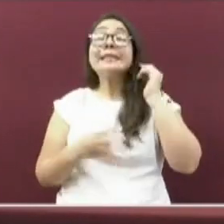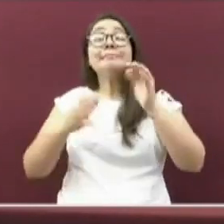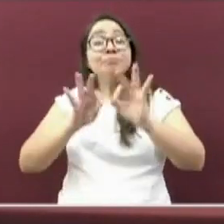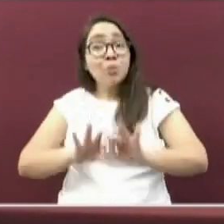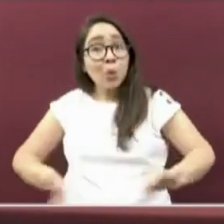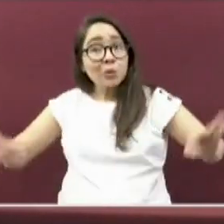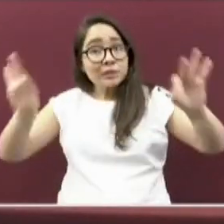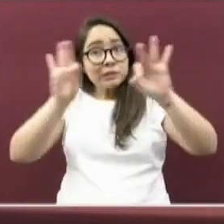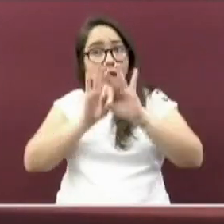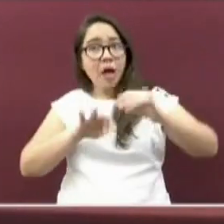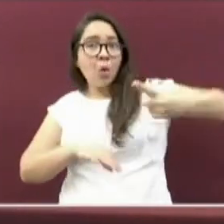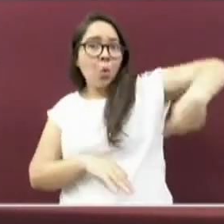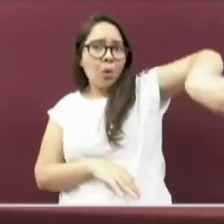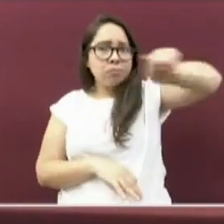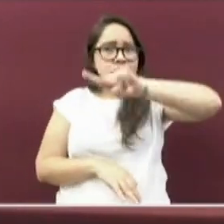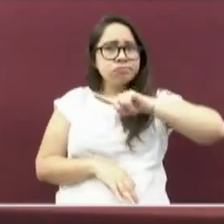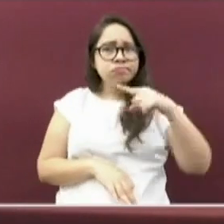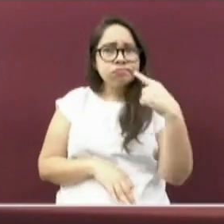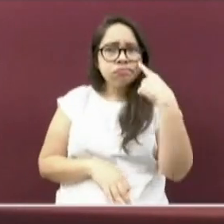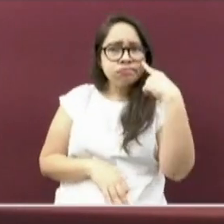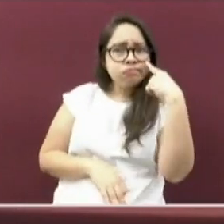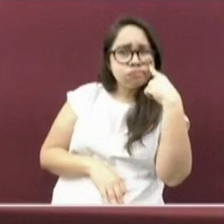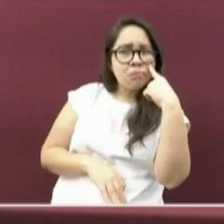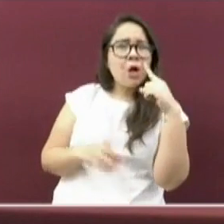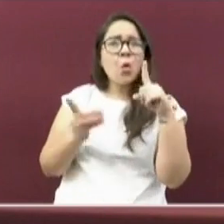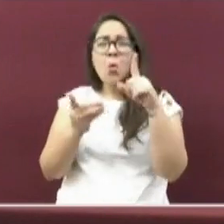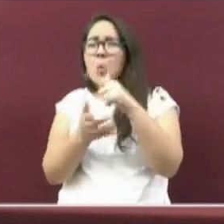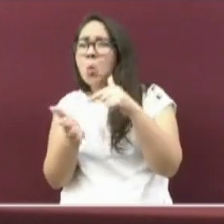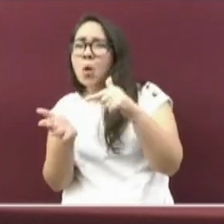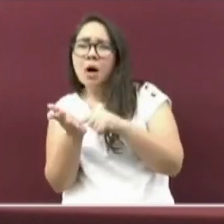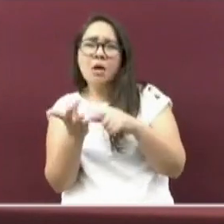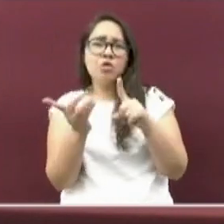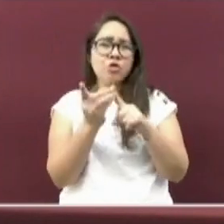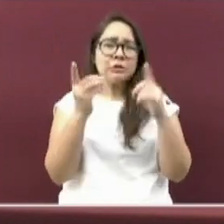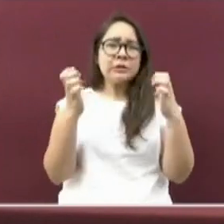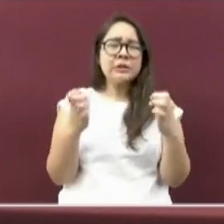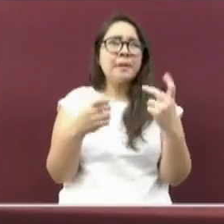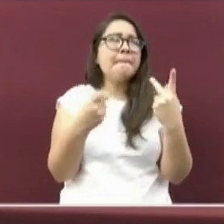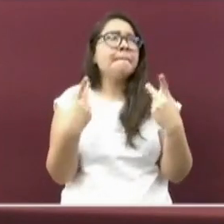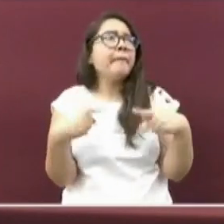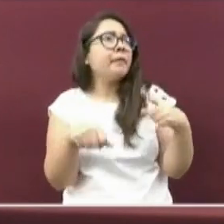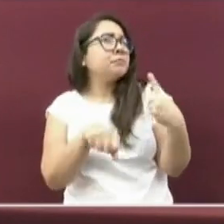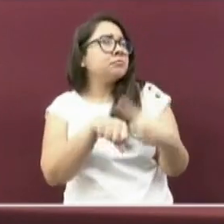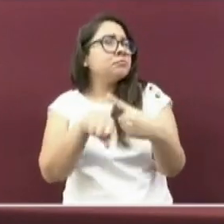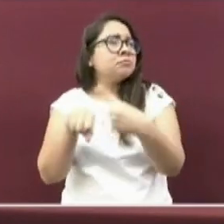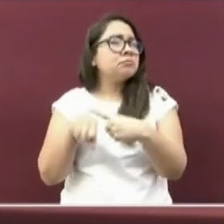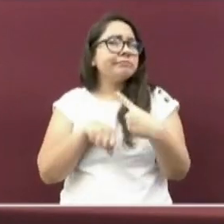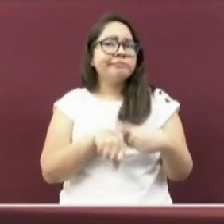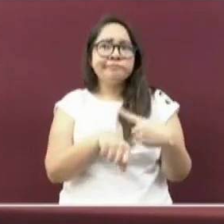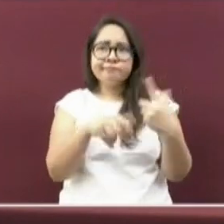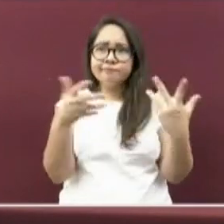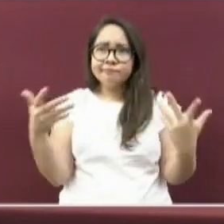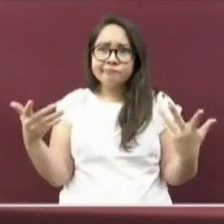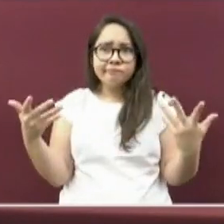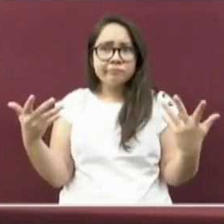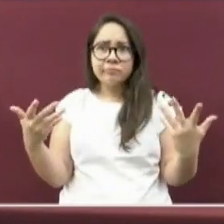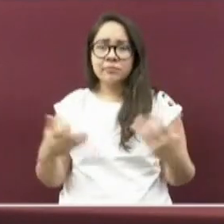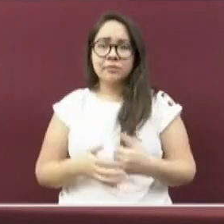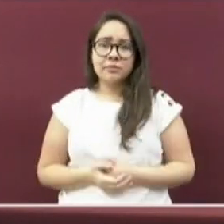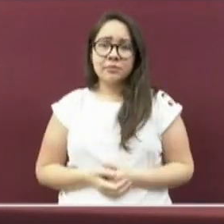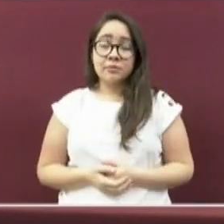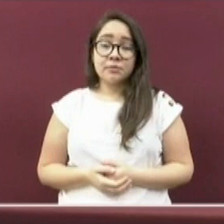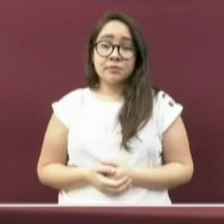importante que identifiquen los municipios en donde se está dando la mayor transmisión por